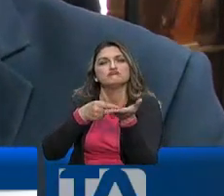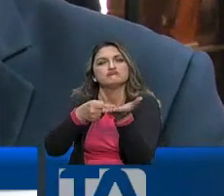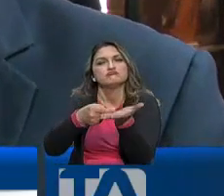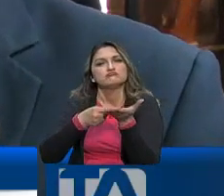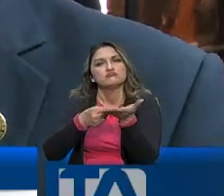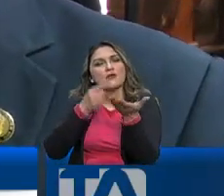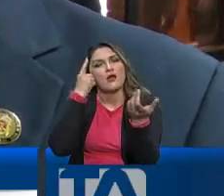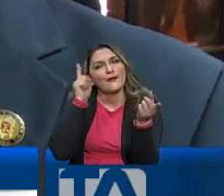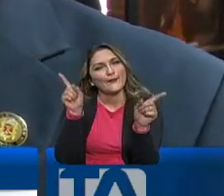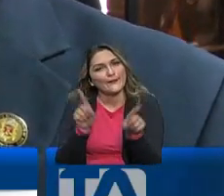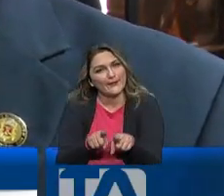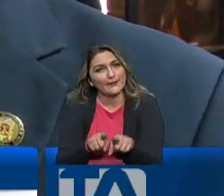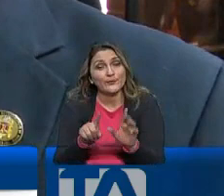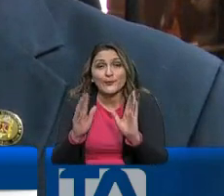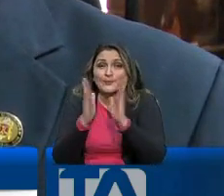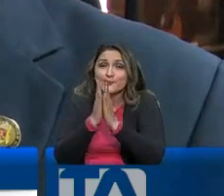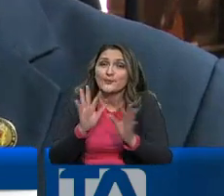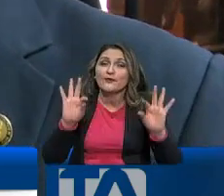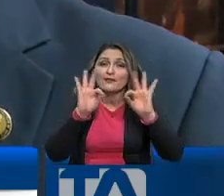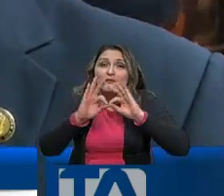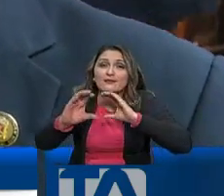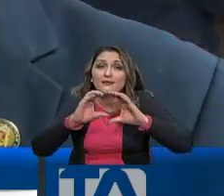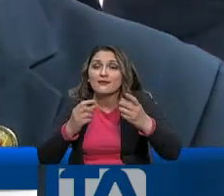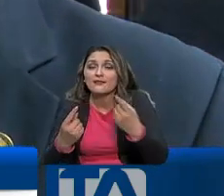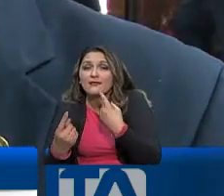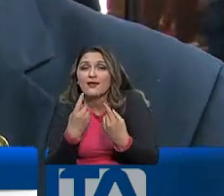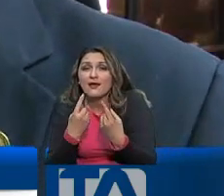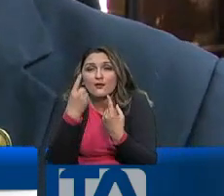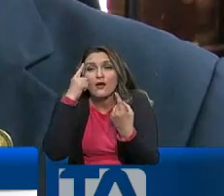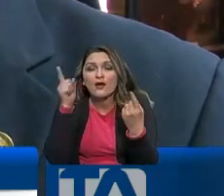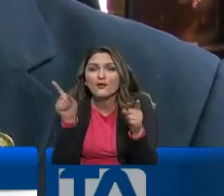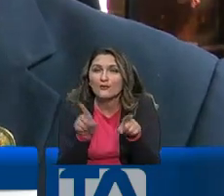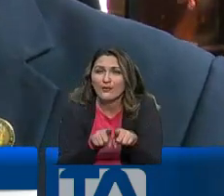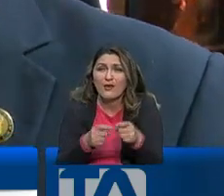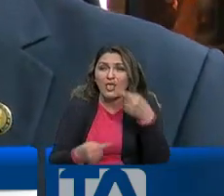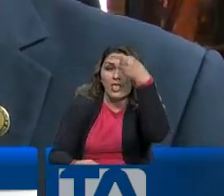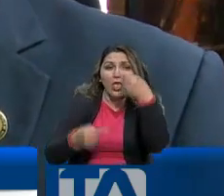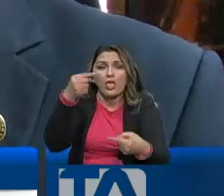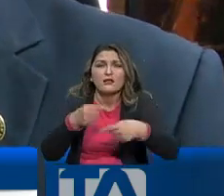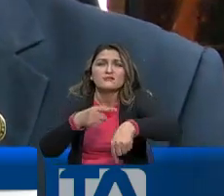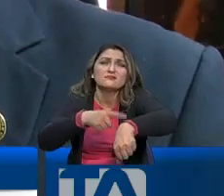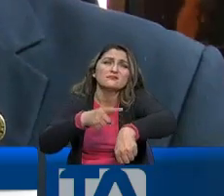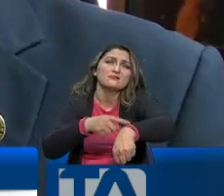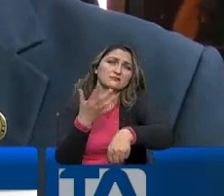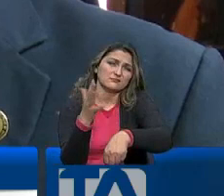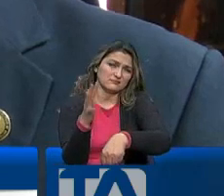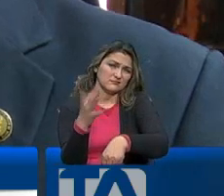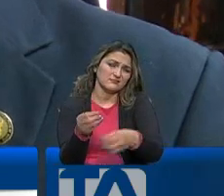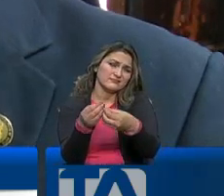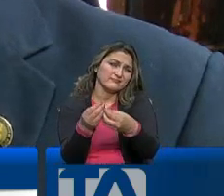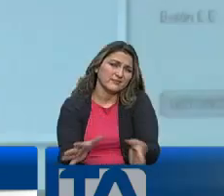Consejo Metropolitano para poder ir adelante y avanzar. No tenemos tiempo para discusiones, no tenemos tiempo